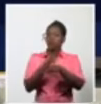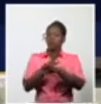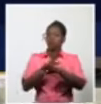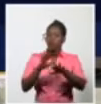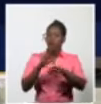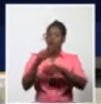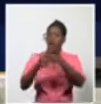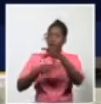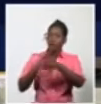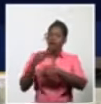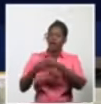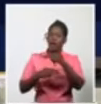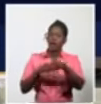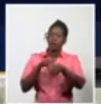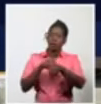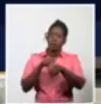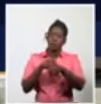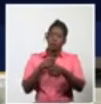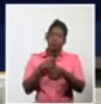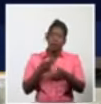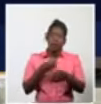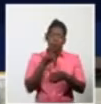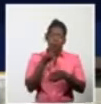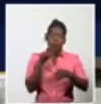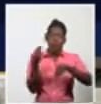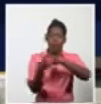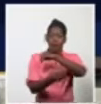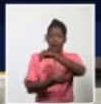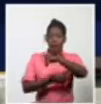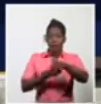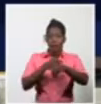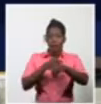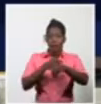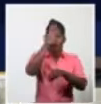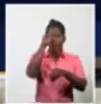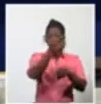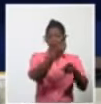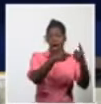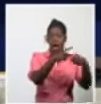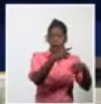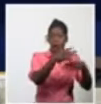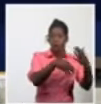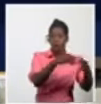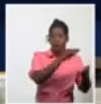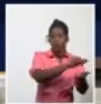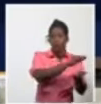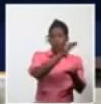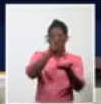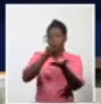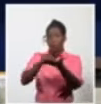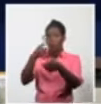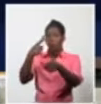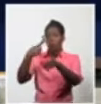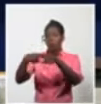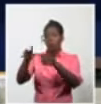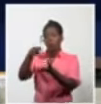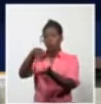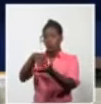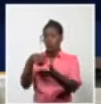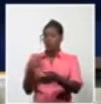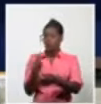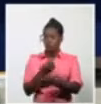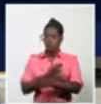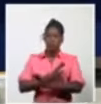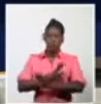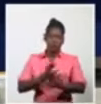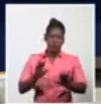momento determinado y trasladar muestras de un territorio a otro, de un laboratorio a otro. Acuérdense